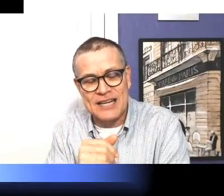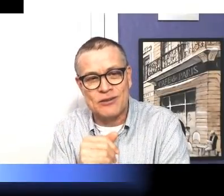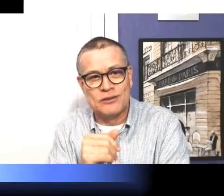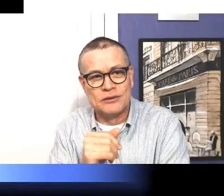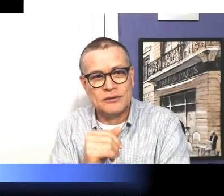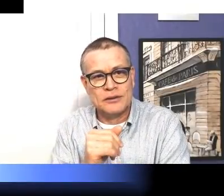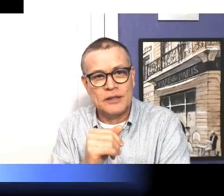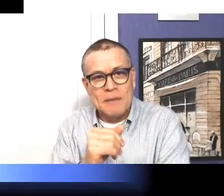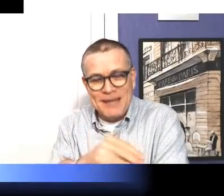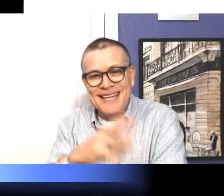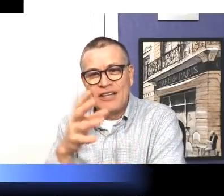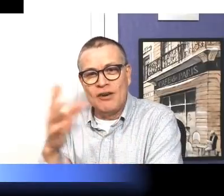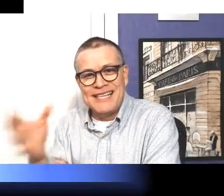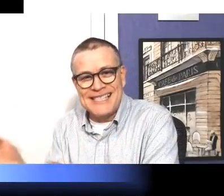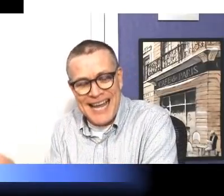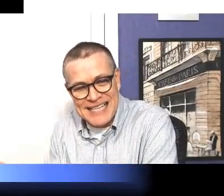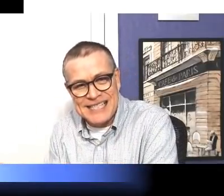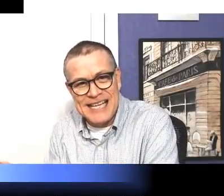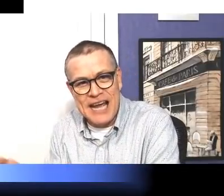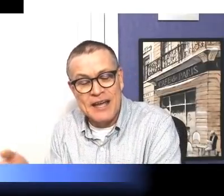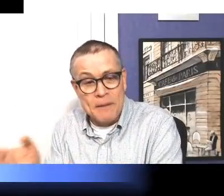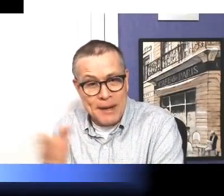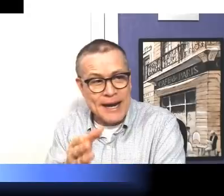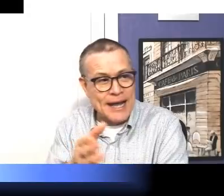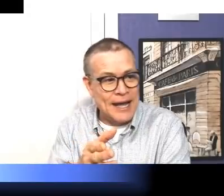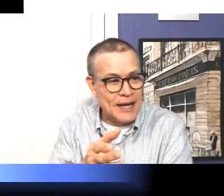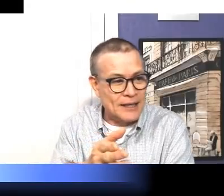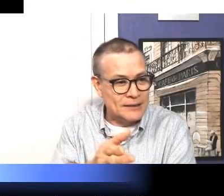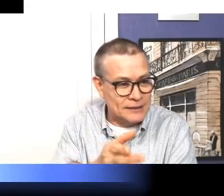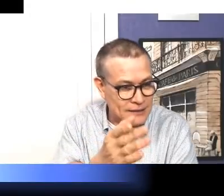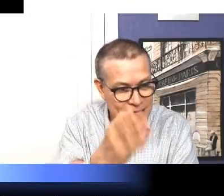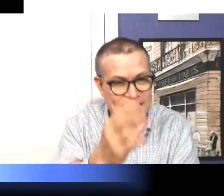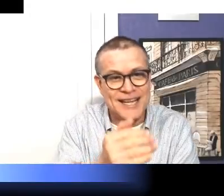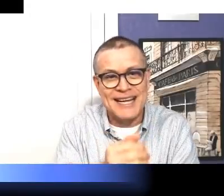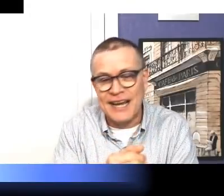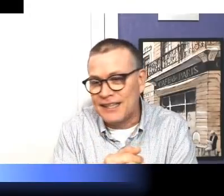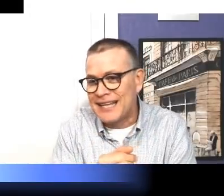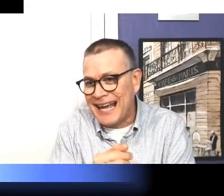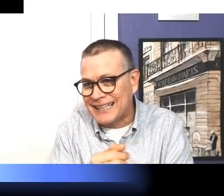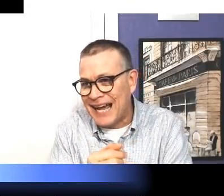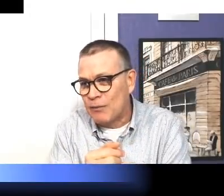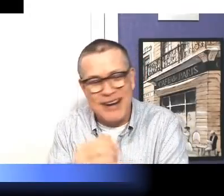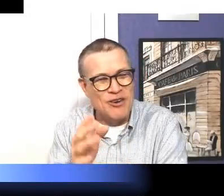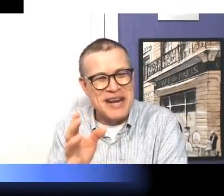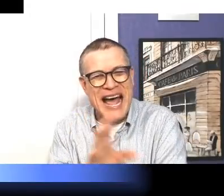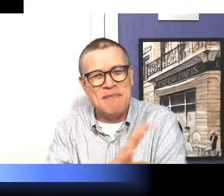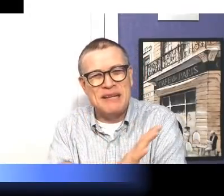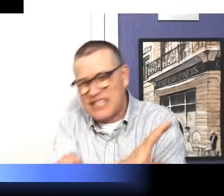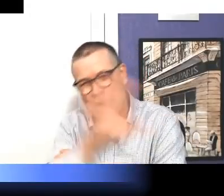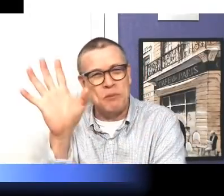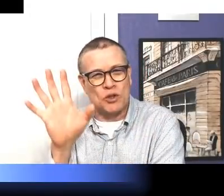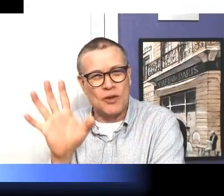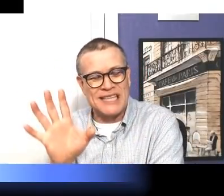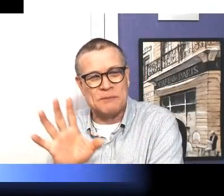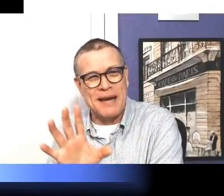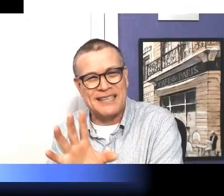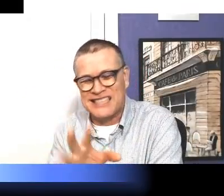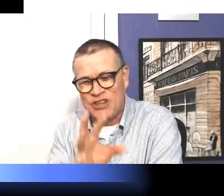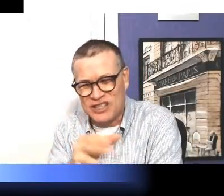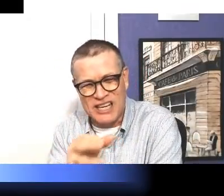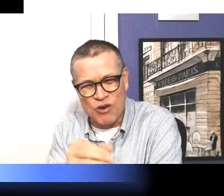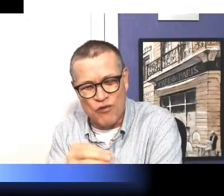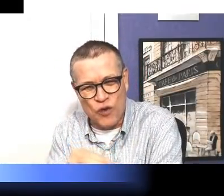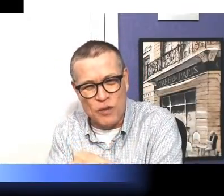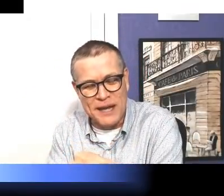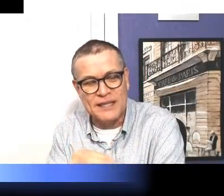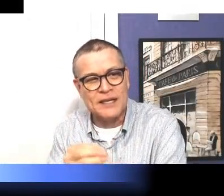lázaro pidiendo licencia para irse de candidata bueno la ambición por todas partes